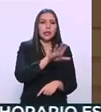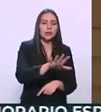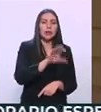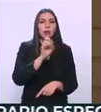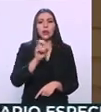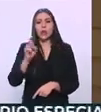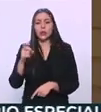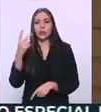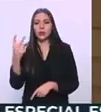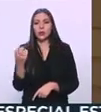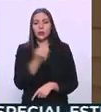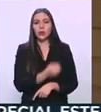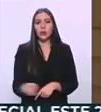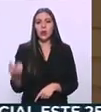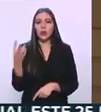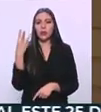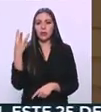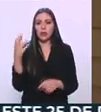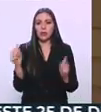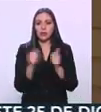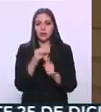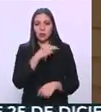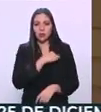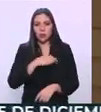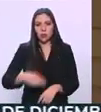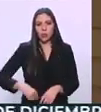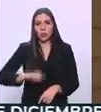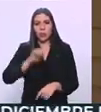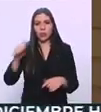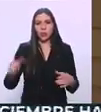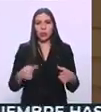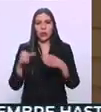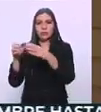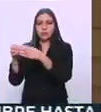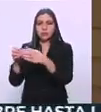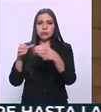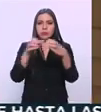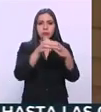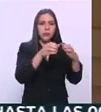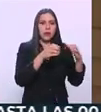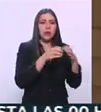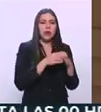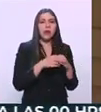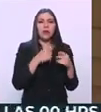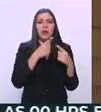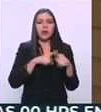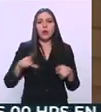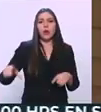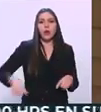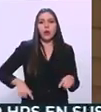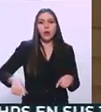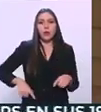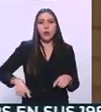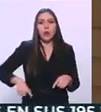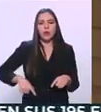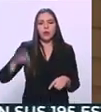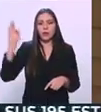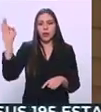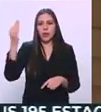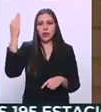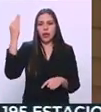con 3 municipios. Luego los sectoriales con diferentes entidades del gobierno federal. En